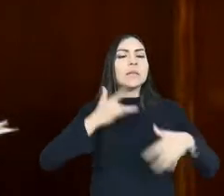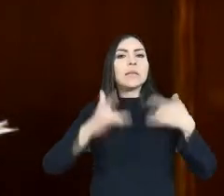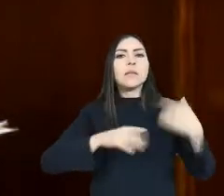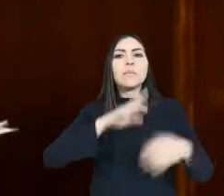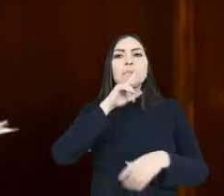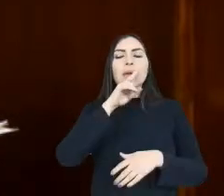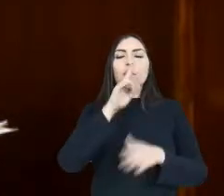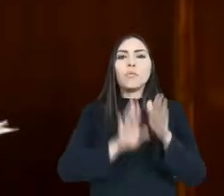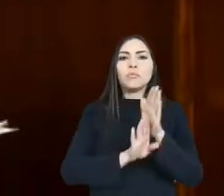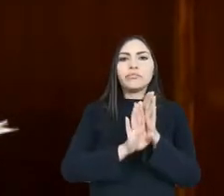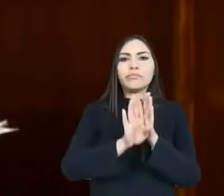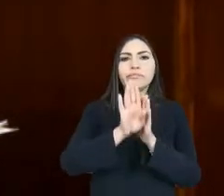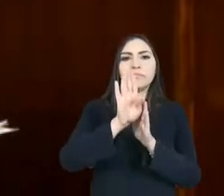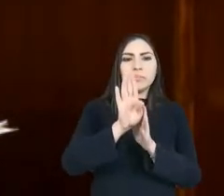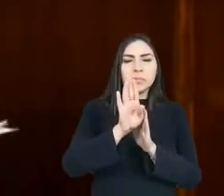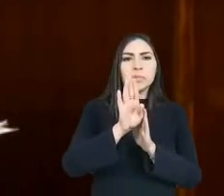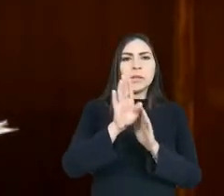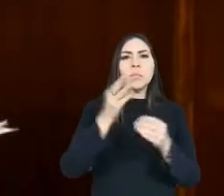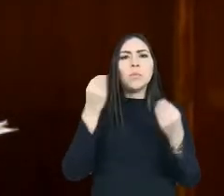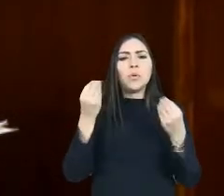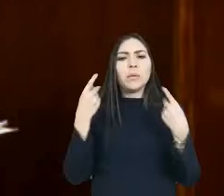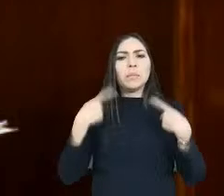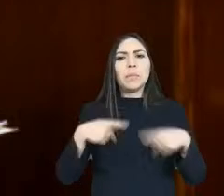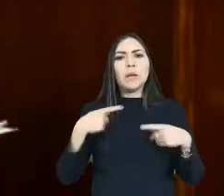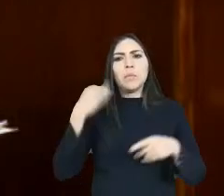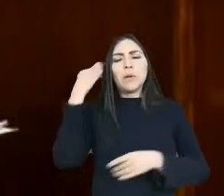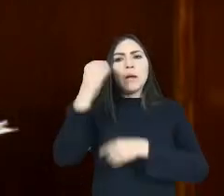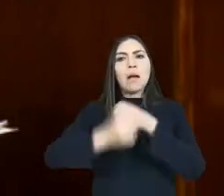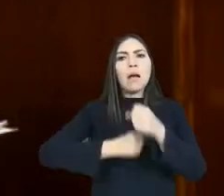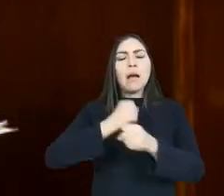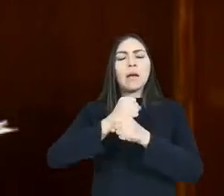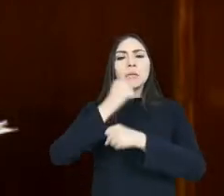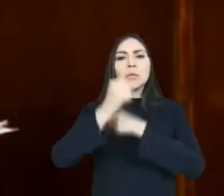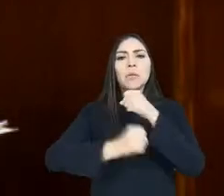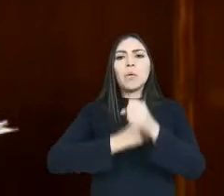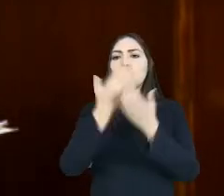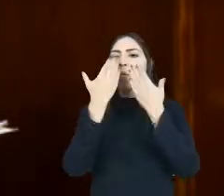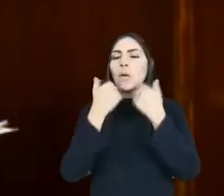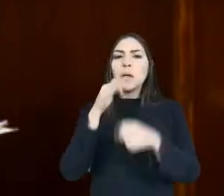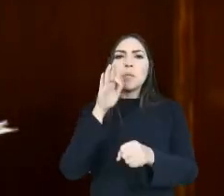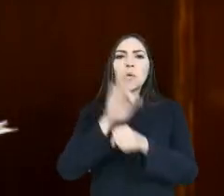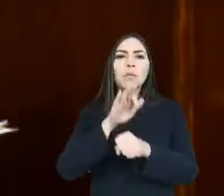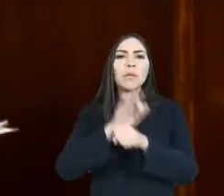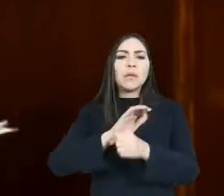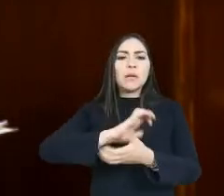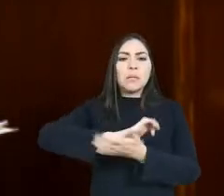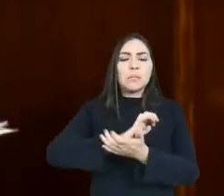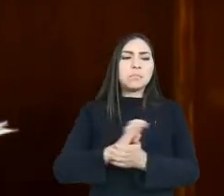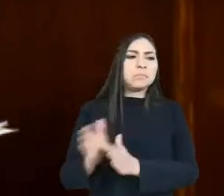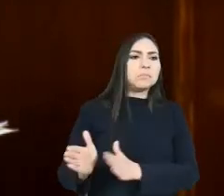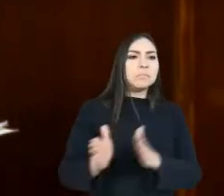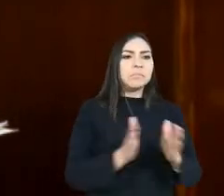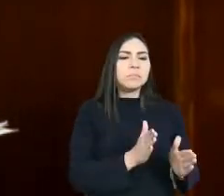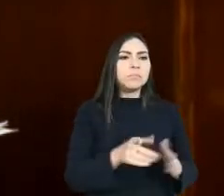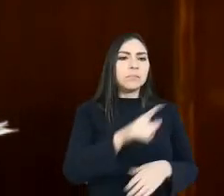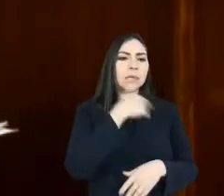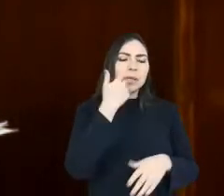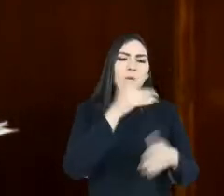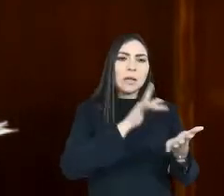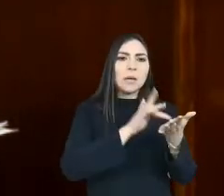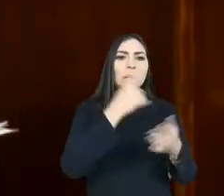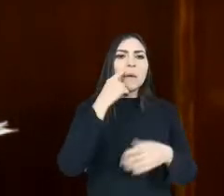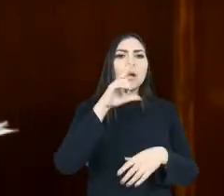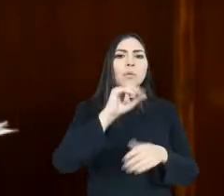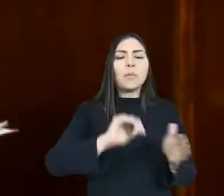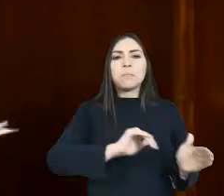grupos sociales históricamente desprotegidos, desposeídos y hasta discriminados, guiándonos por la máxima de no dejar a nadie